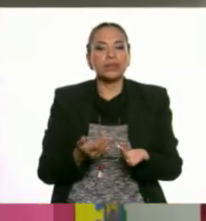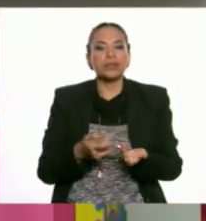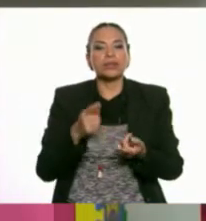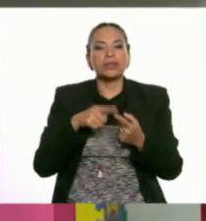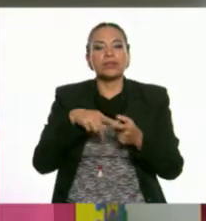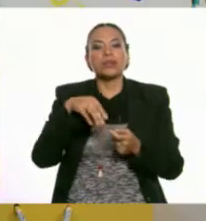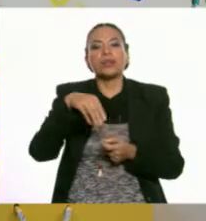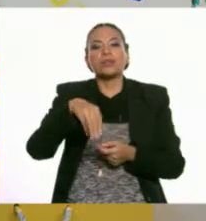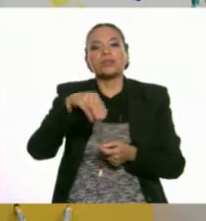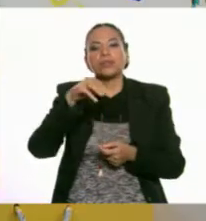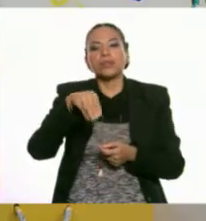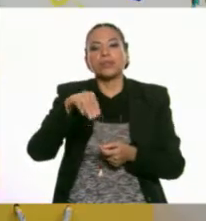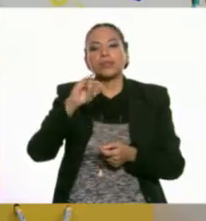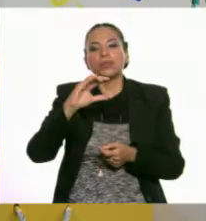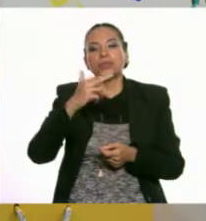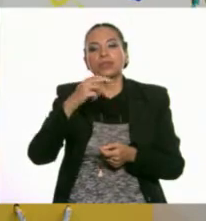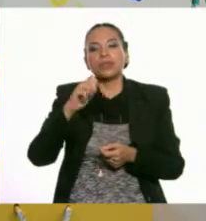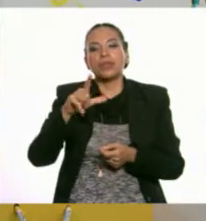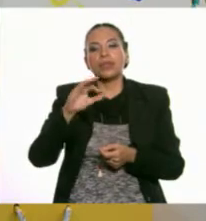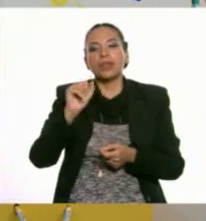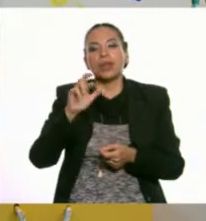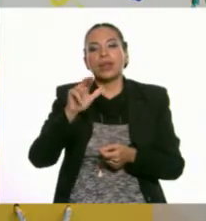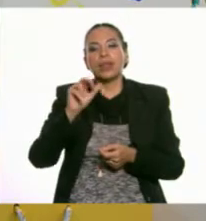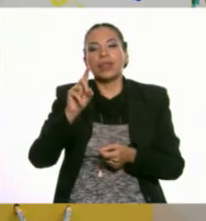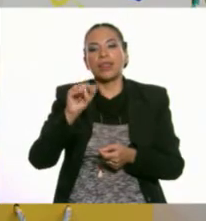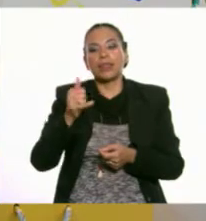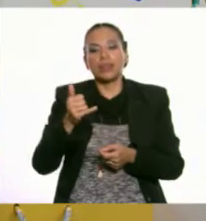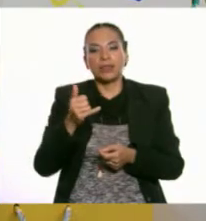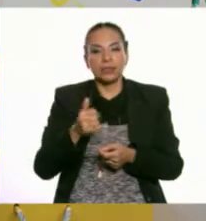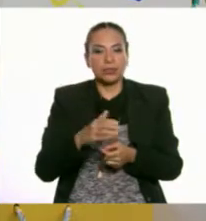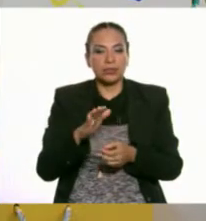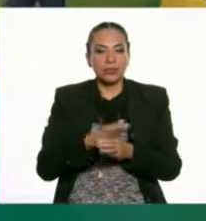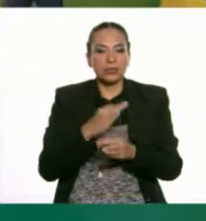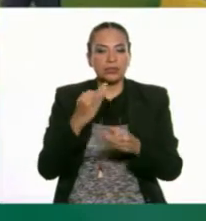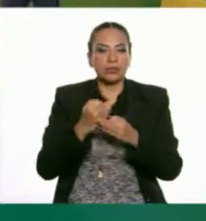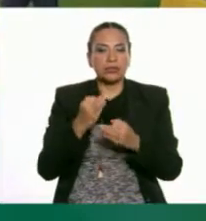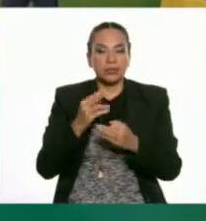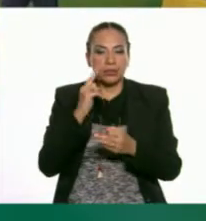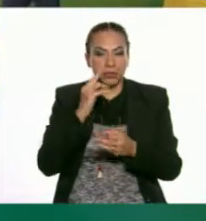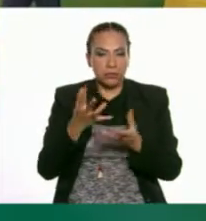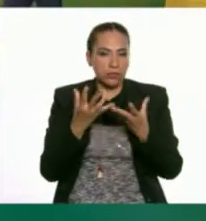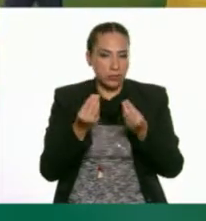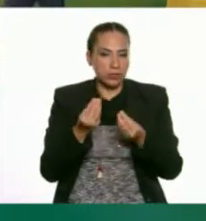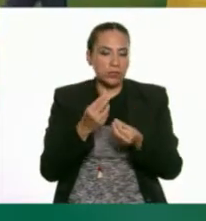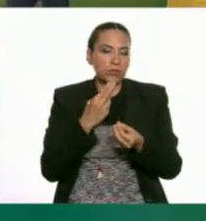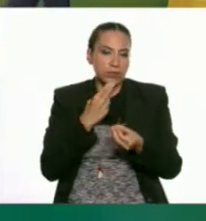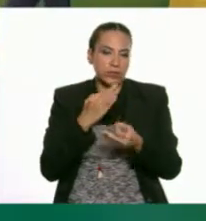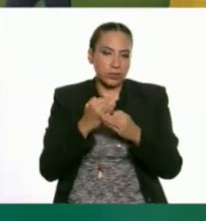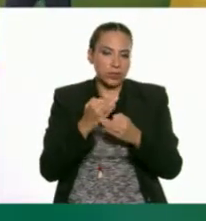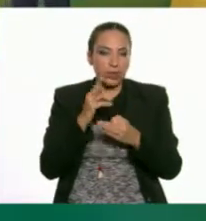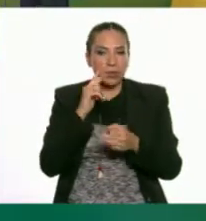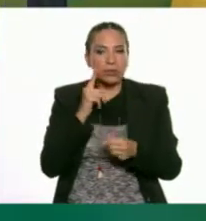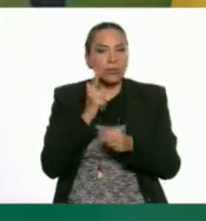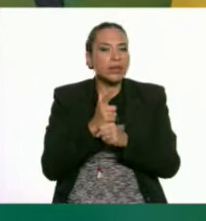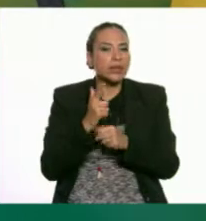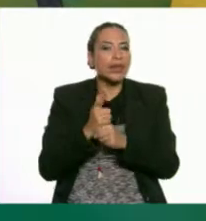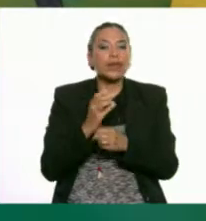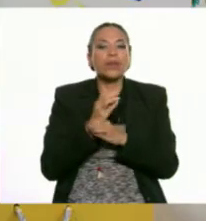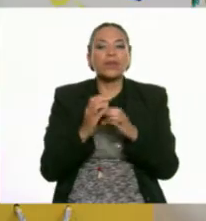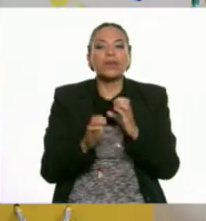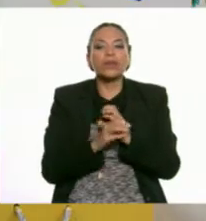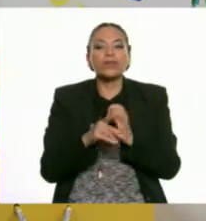Michael Faraday. Y logró crear un motor de electroimanes, que a la fecha lo seguimos ocupando mucho. Sí. Entonces, ¿ya viste cómo